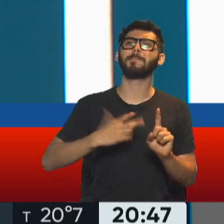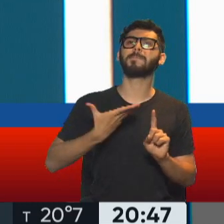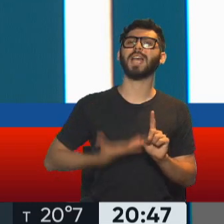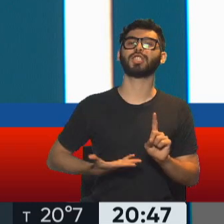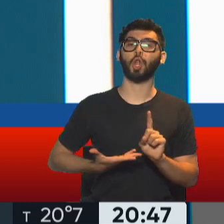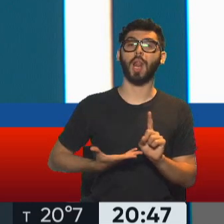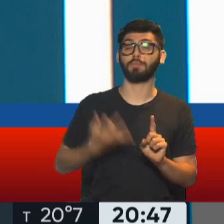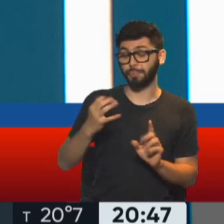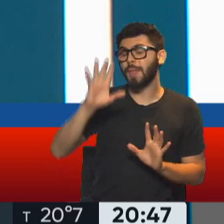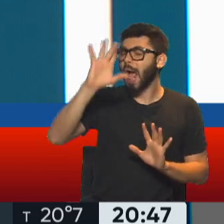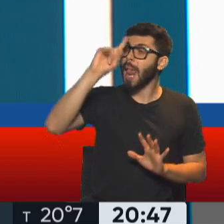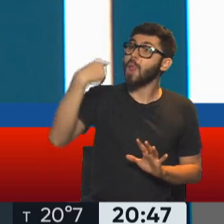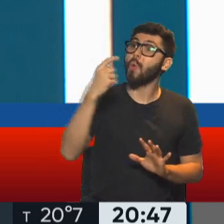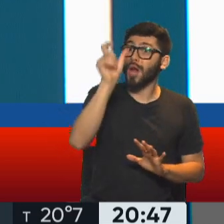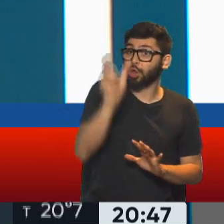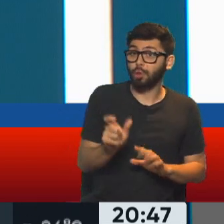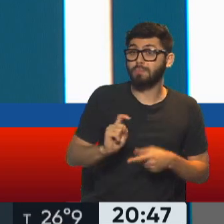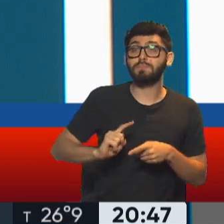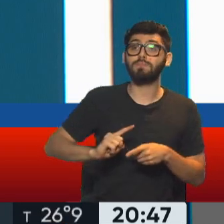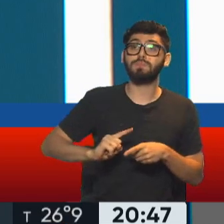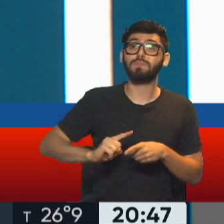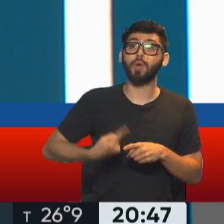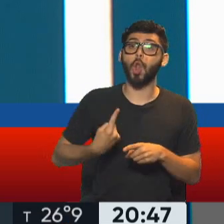es realmente un político